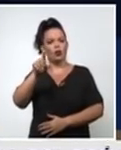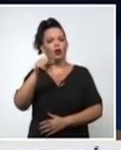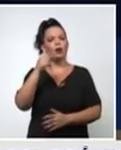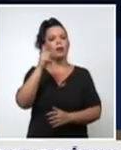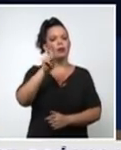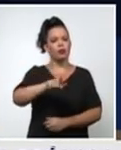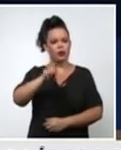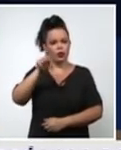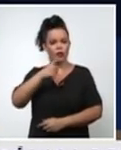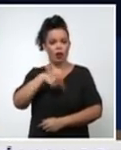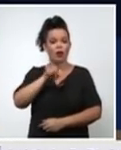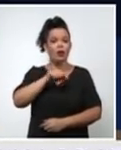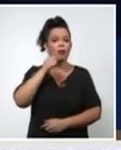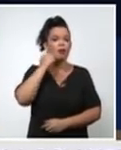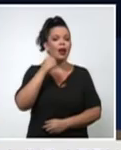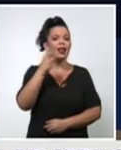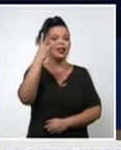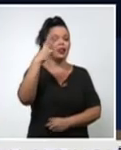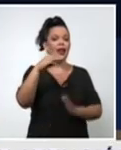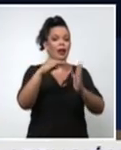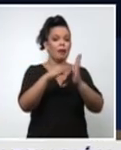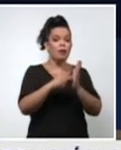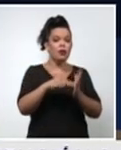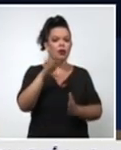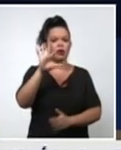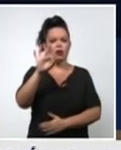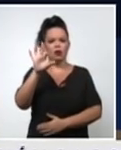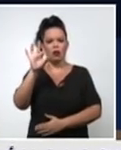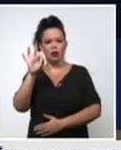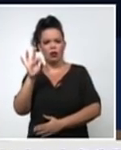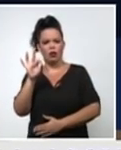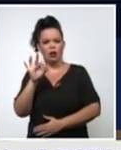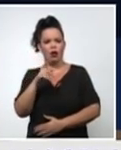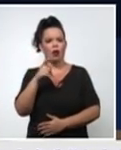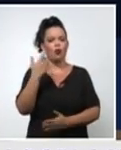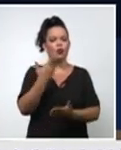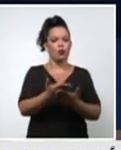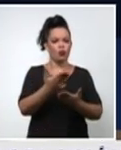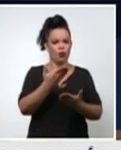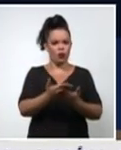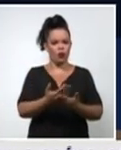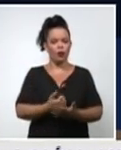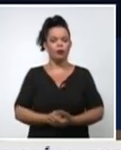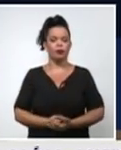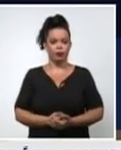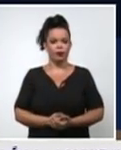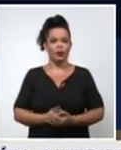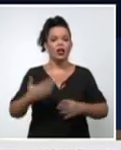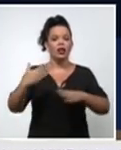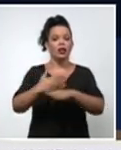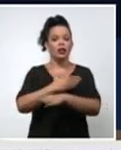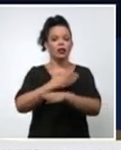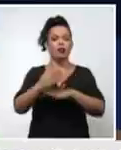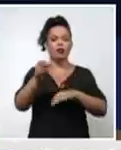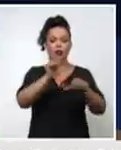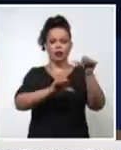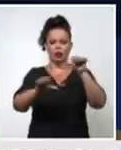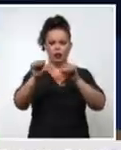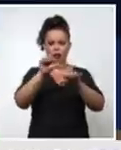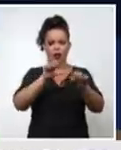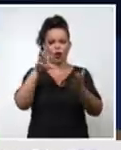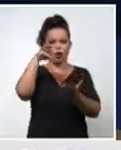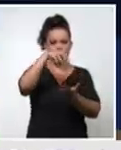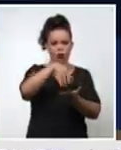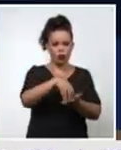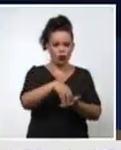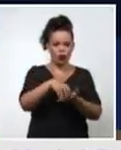de 3.500 muestras, 3.502 muestras en los diferentes laboratorios de biología molecular de